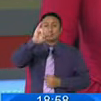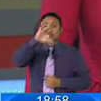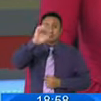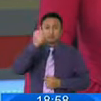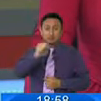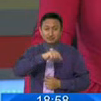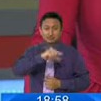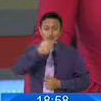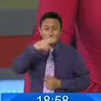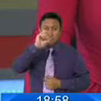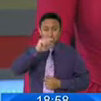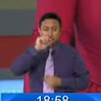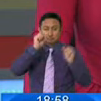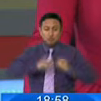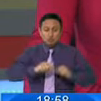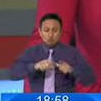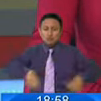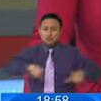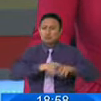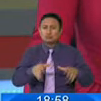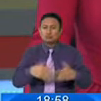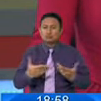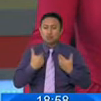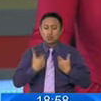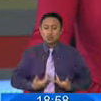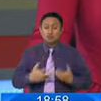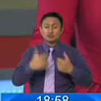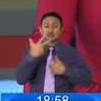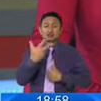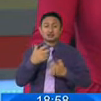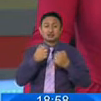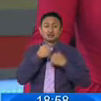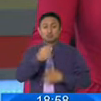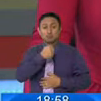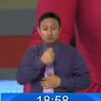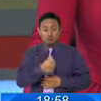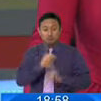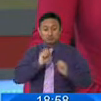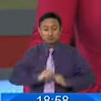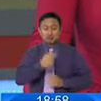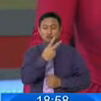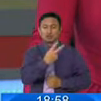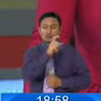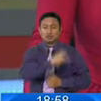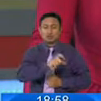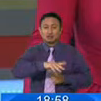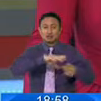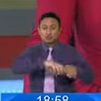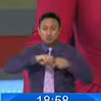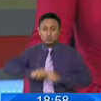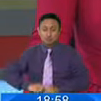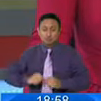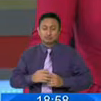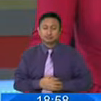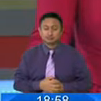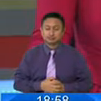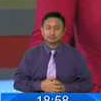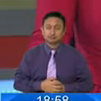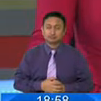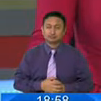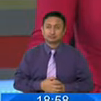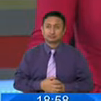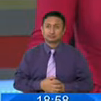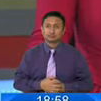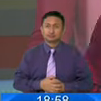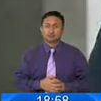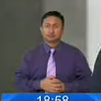alias Guacho entregue las coordenadas que permitan la recuperación de los cuerpos de los periodistas asesinados, así como de la pareja